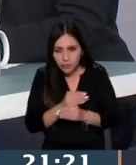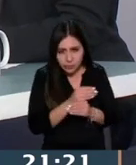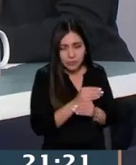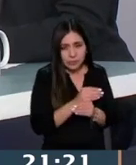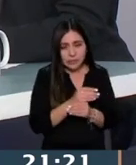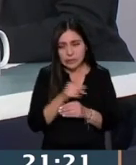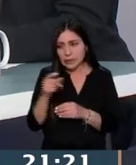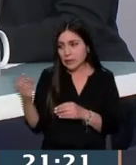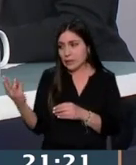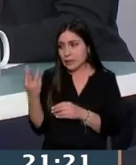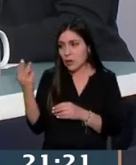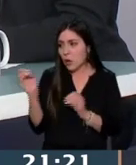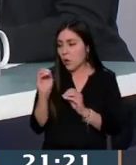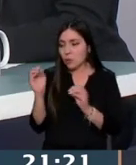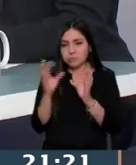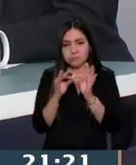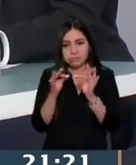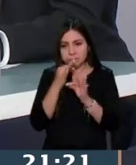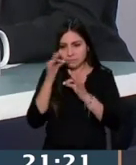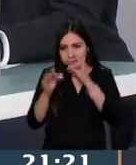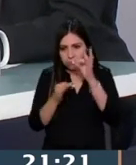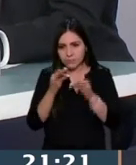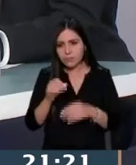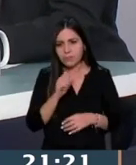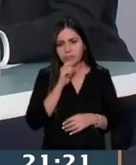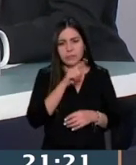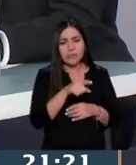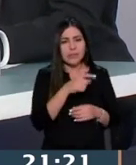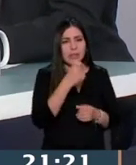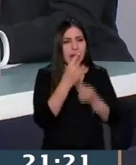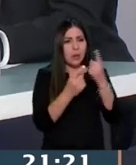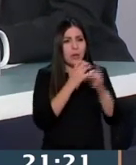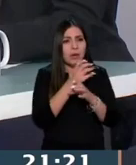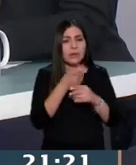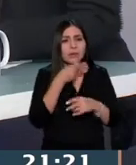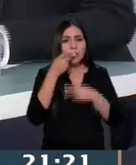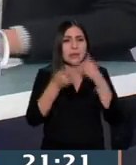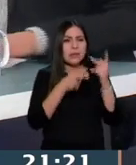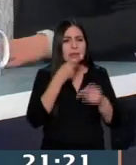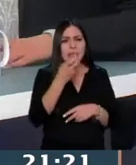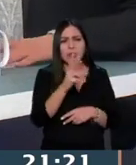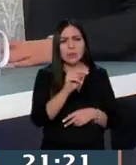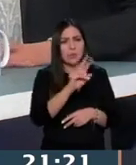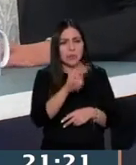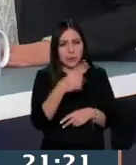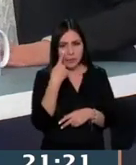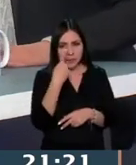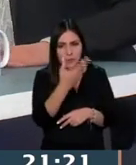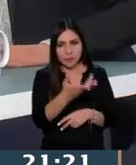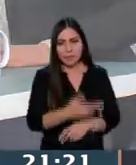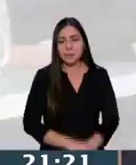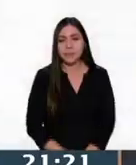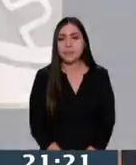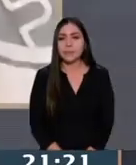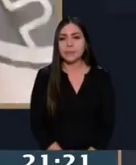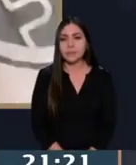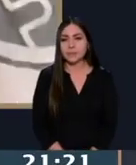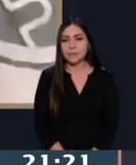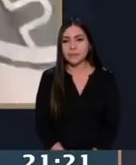desinformadores, y también pues desmintió algunas cosas. ¿Te parece, Azul, si vamos a verlo? Vamos.